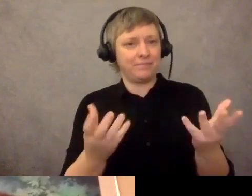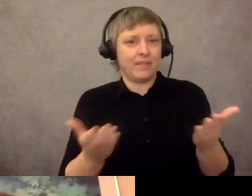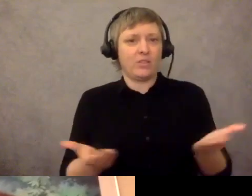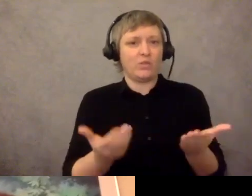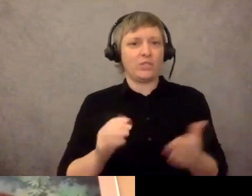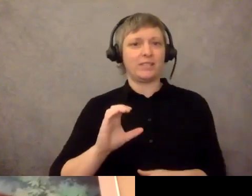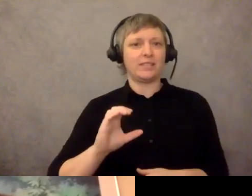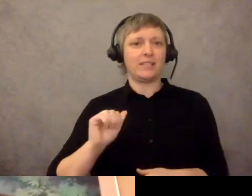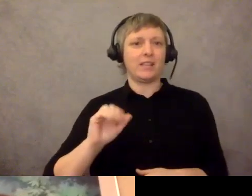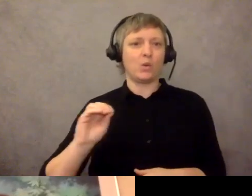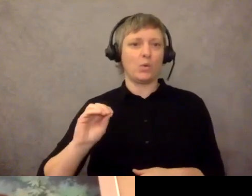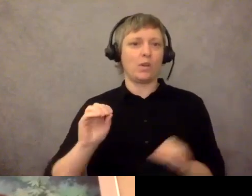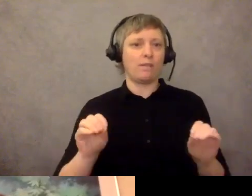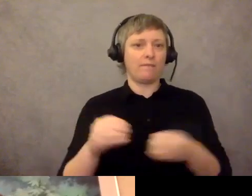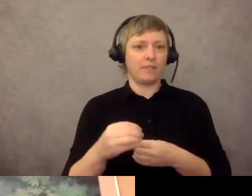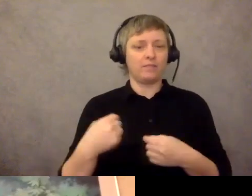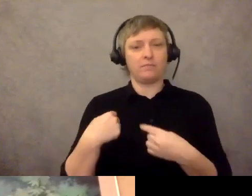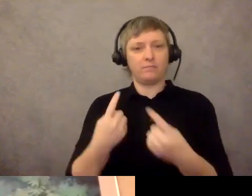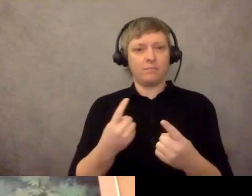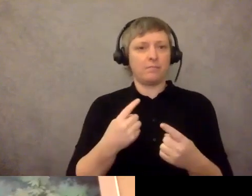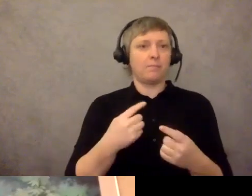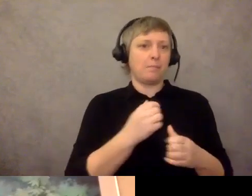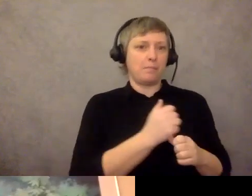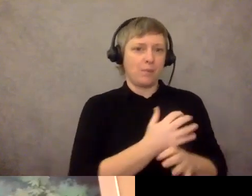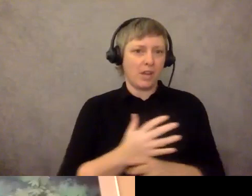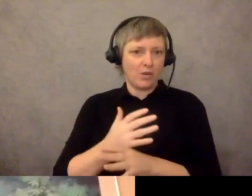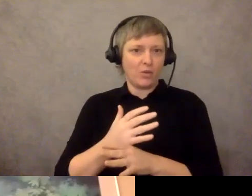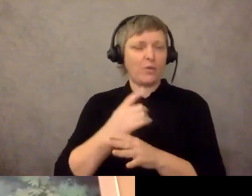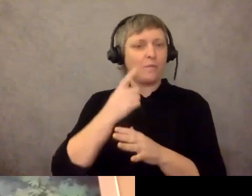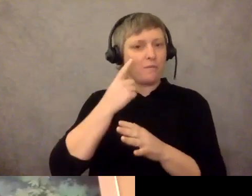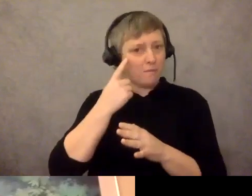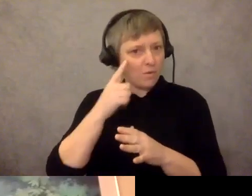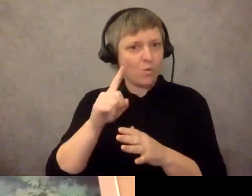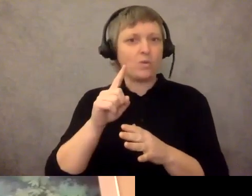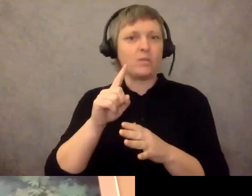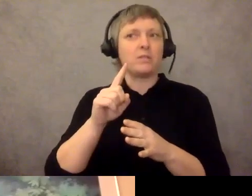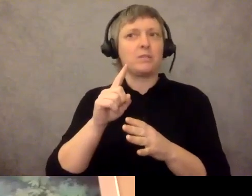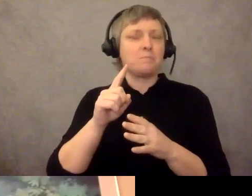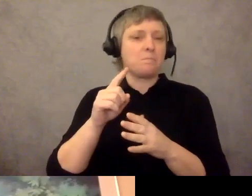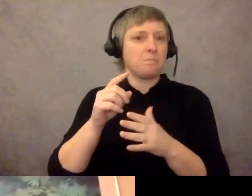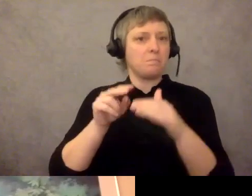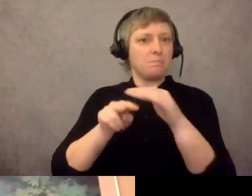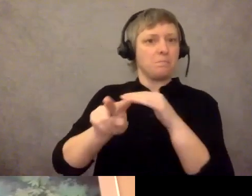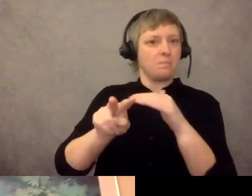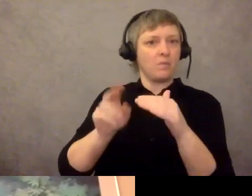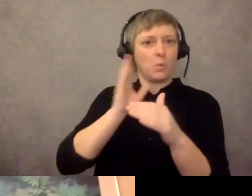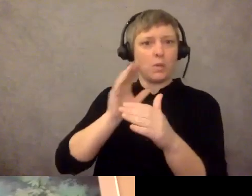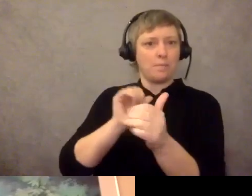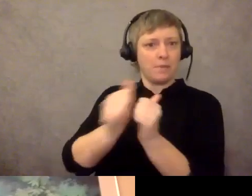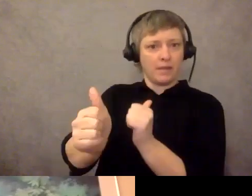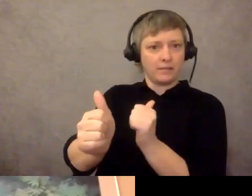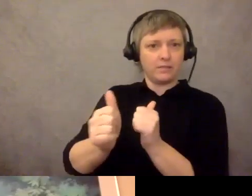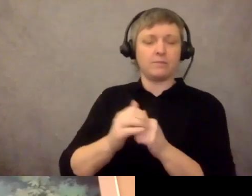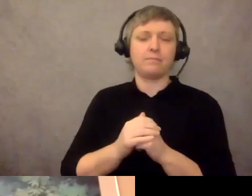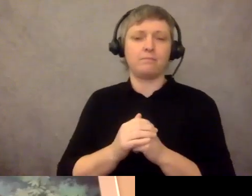hemos preparado para la eventualidad de que la medida pueda pasar. Y si